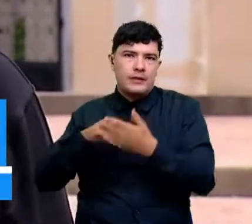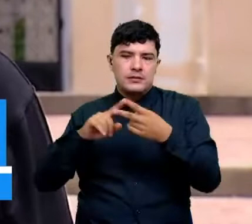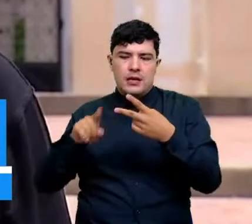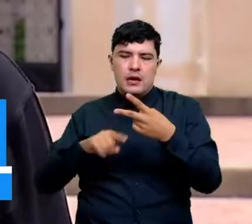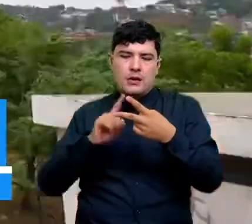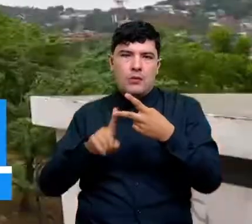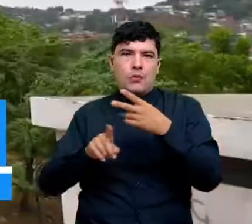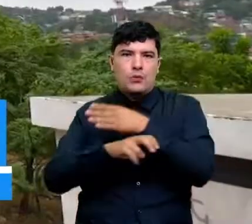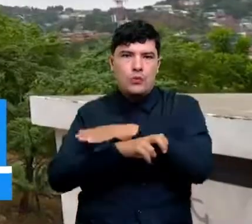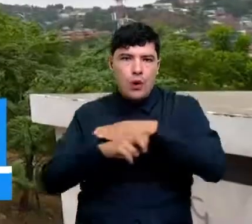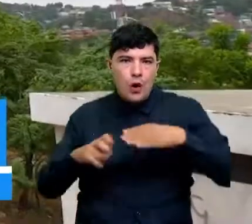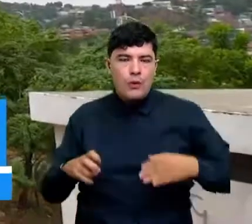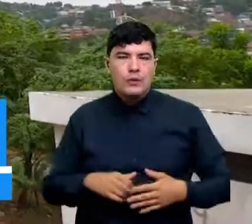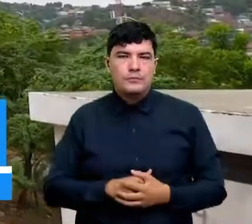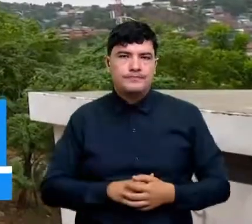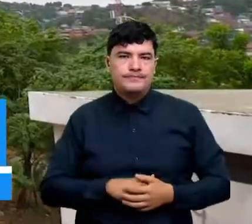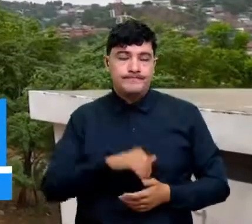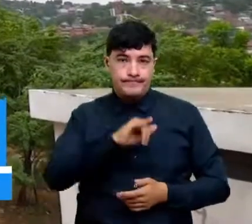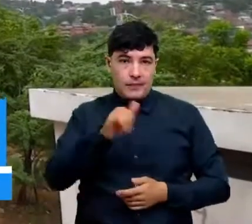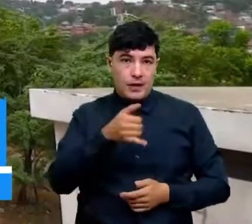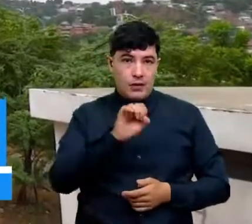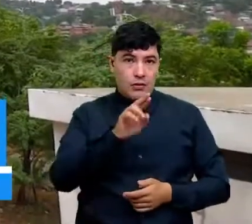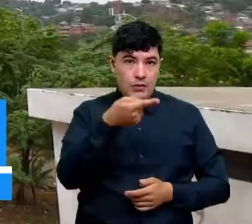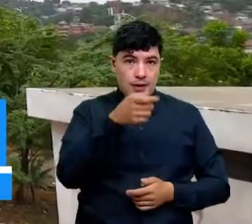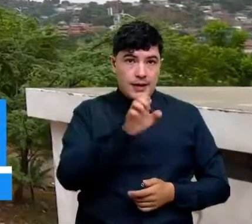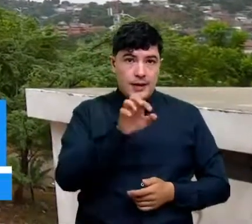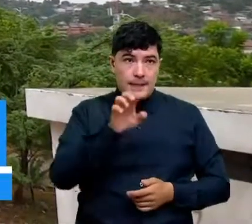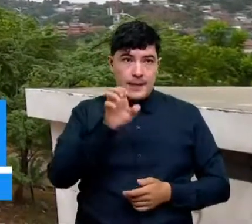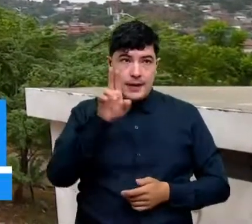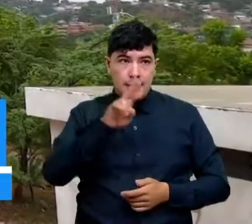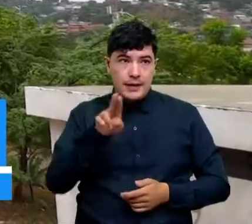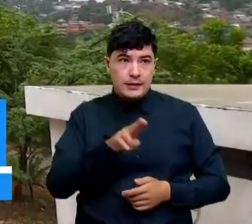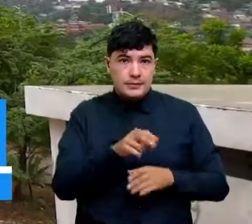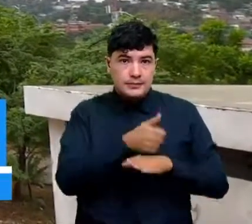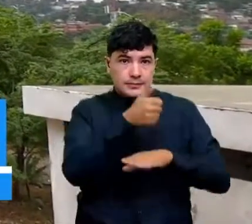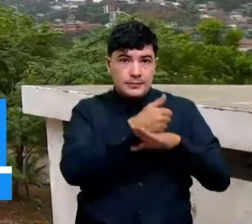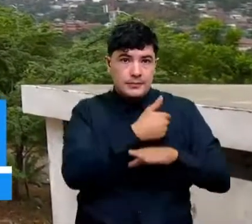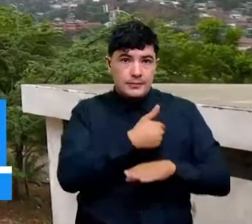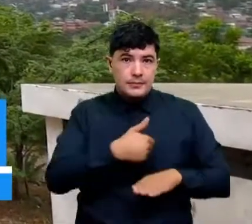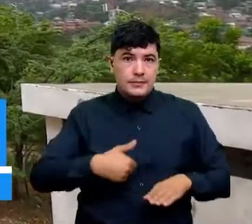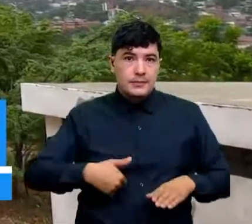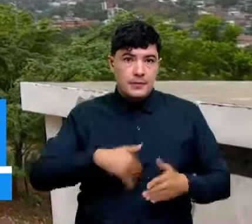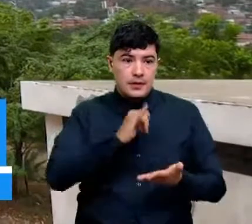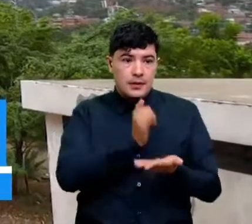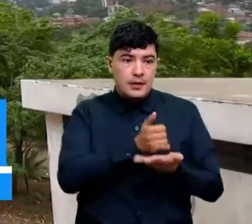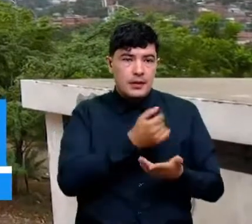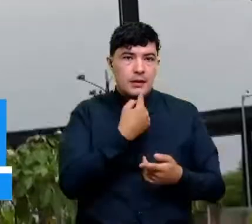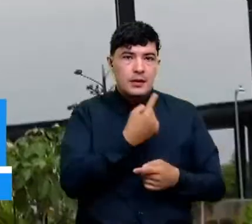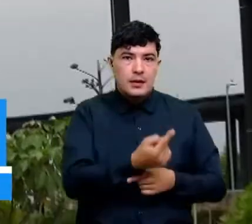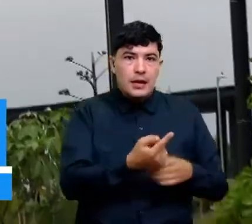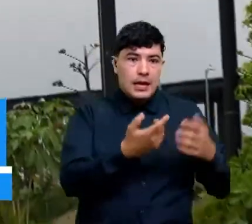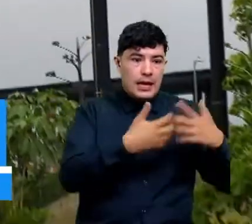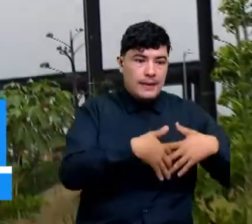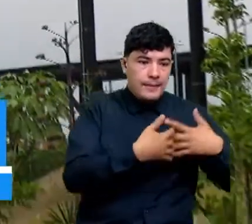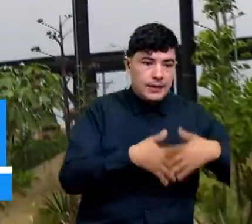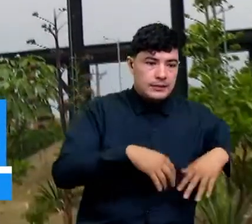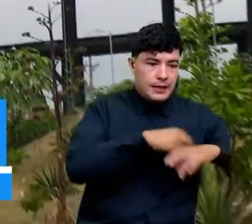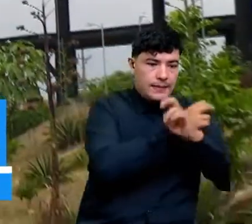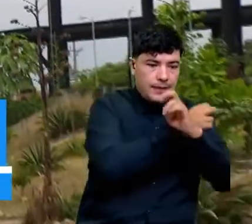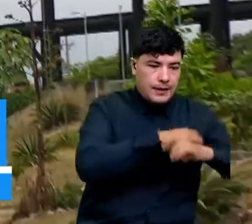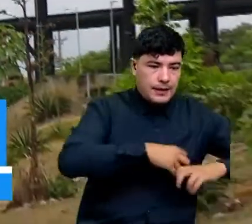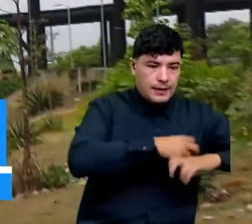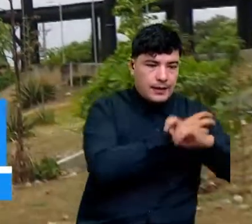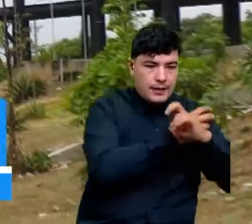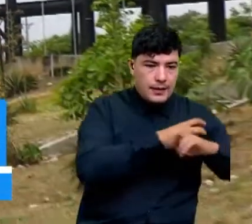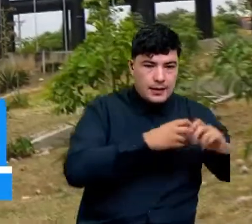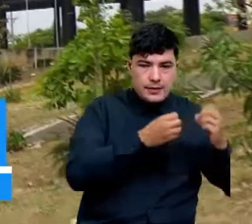enemigos de lo ajeno. Jorge Pérez, presidente de la Junta de Acción Comunal, afirmó que el parque no fue entregado a la concesión de alumbrado público. Es por